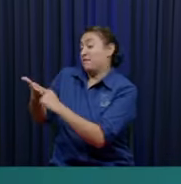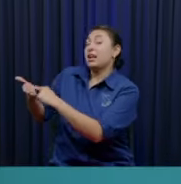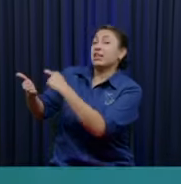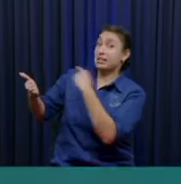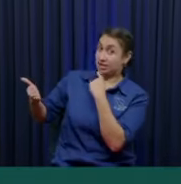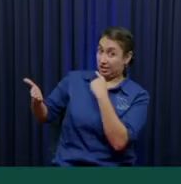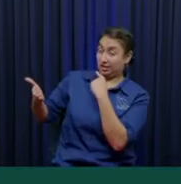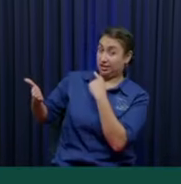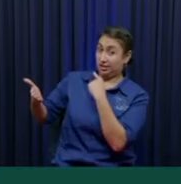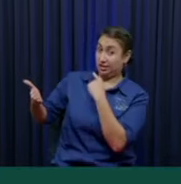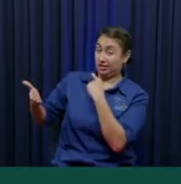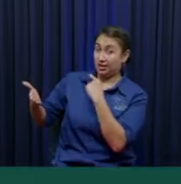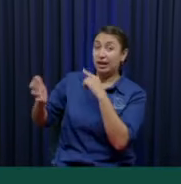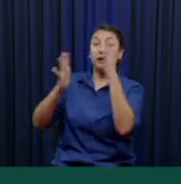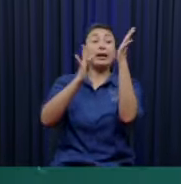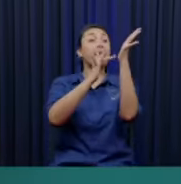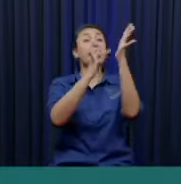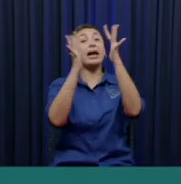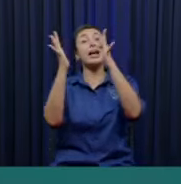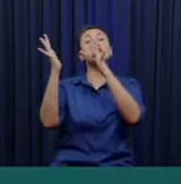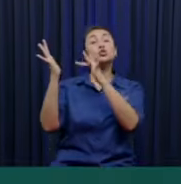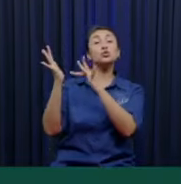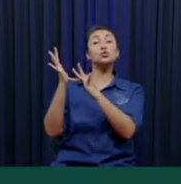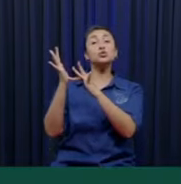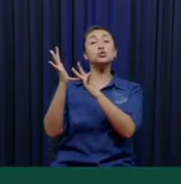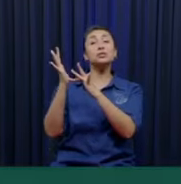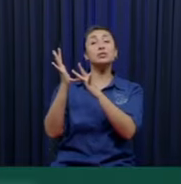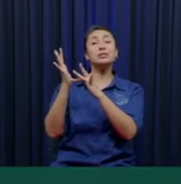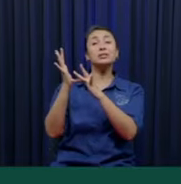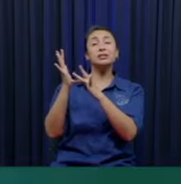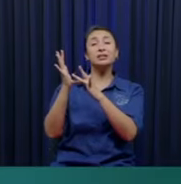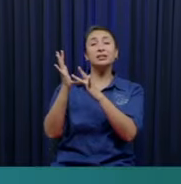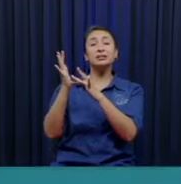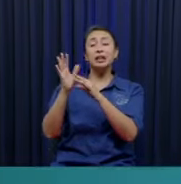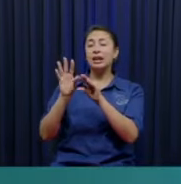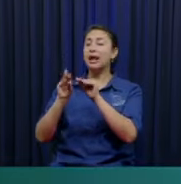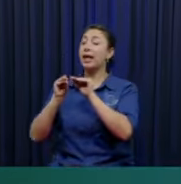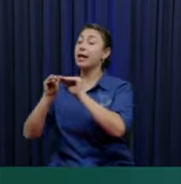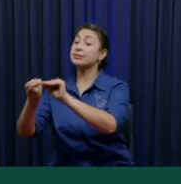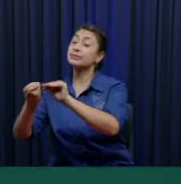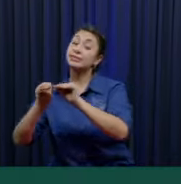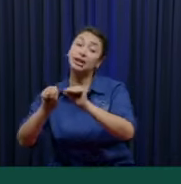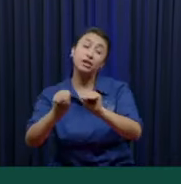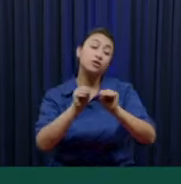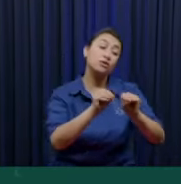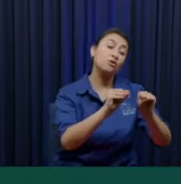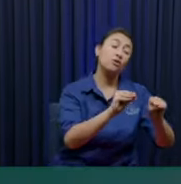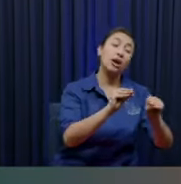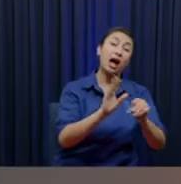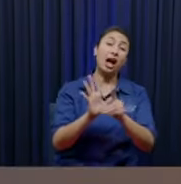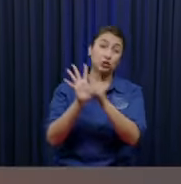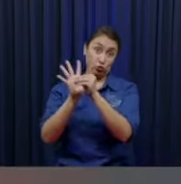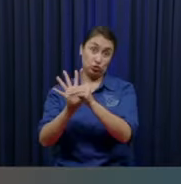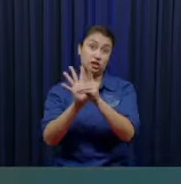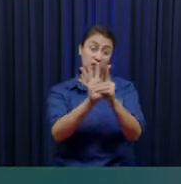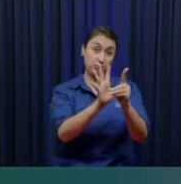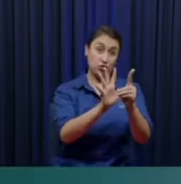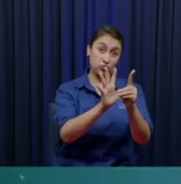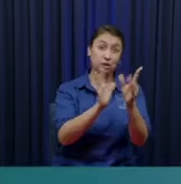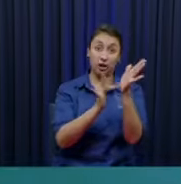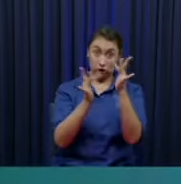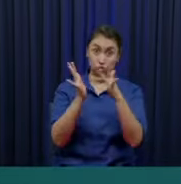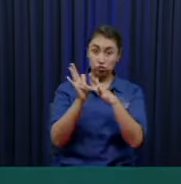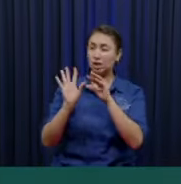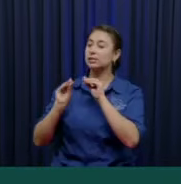en pescadores de hombres. Porque aquellos eran pescadores, pero de peces, ¿verdad? Y ahora el Señor les